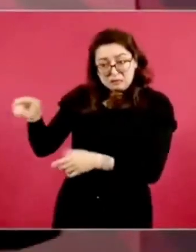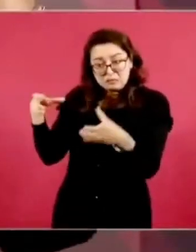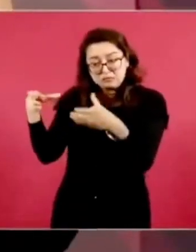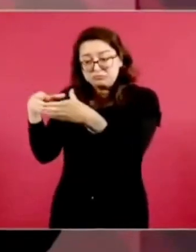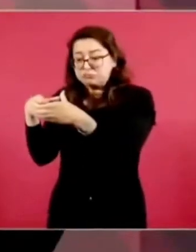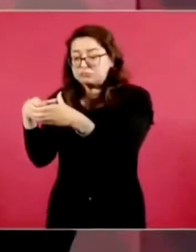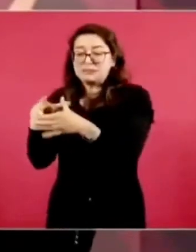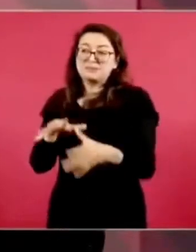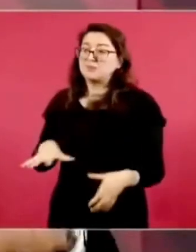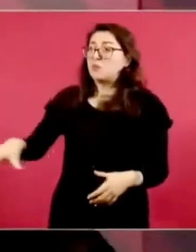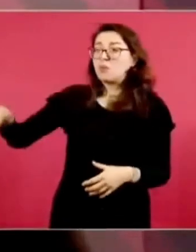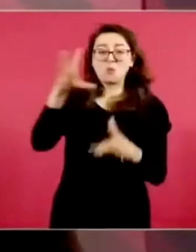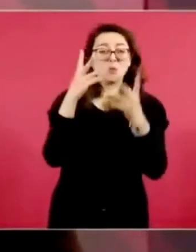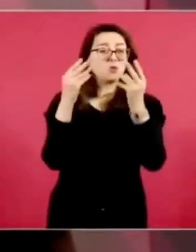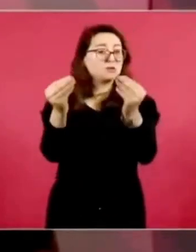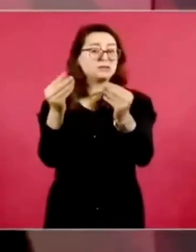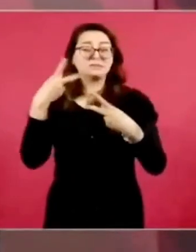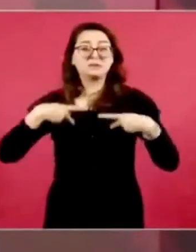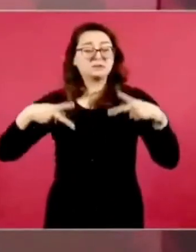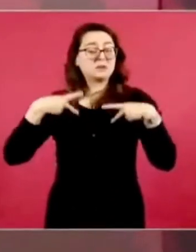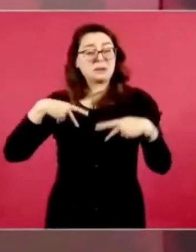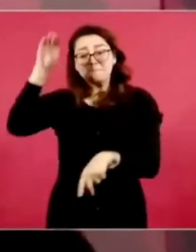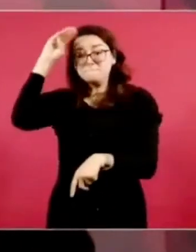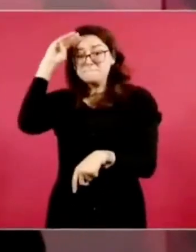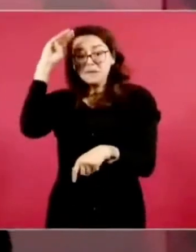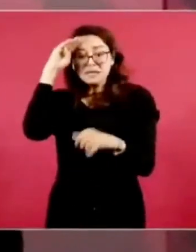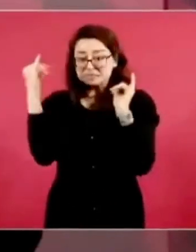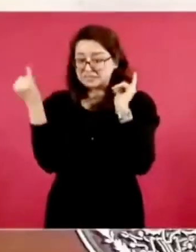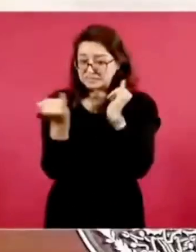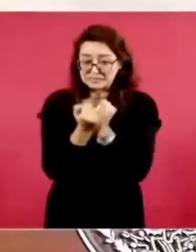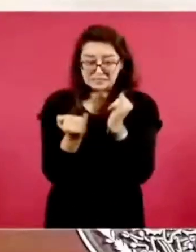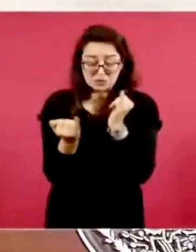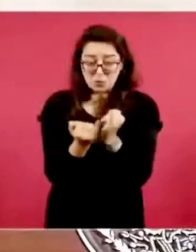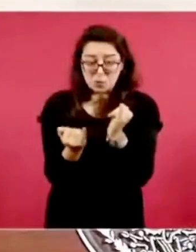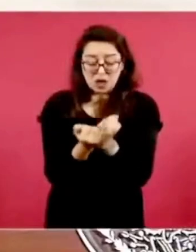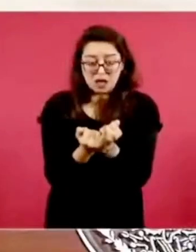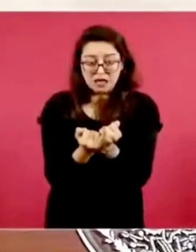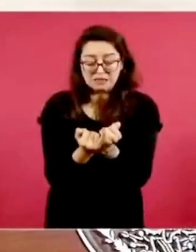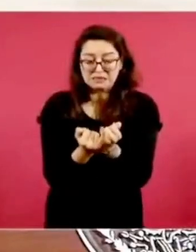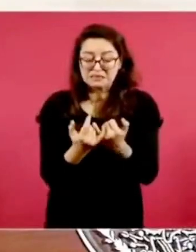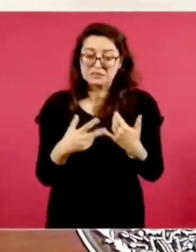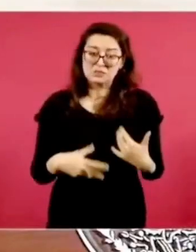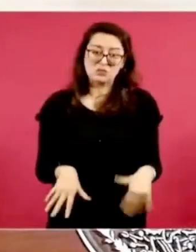Es que son millones. Y esto nos ayuda mucho